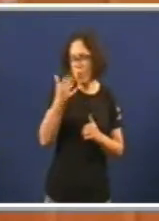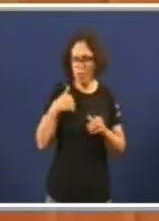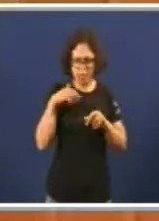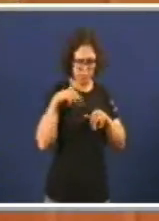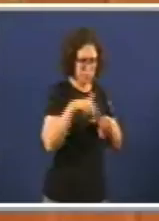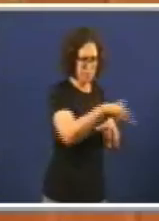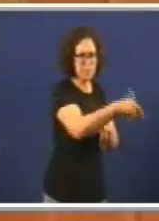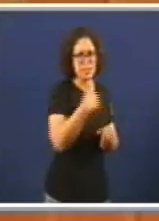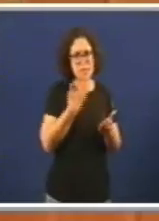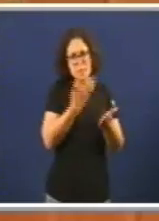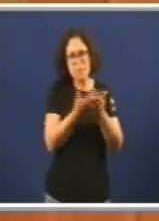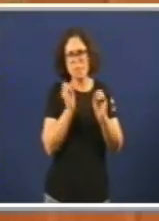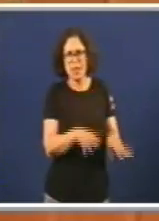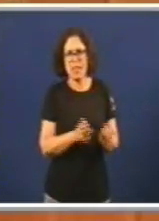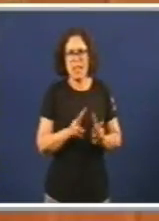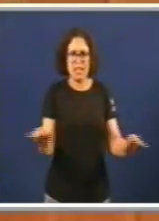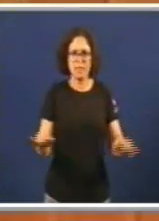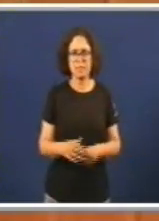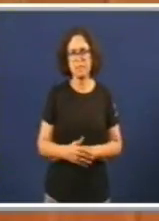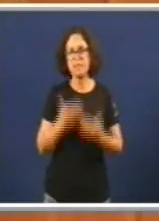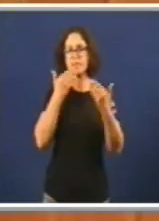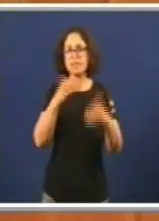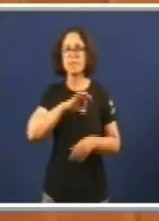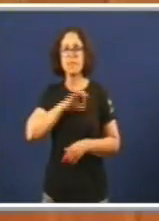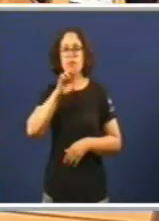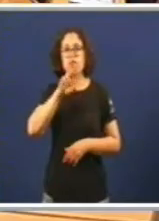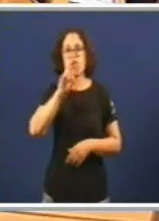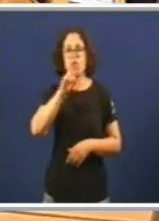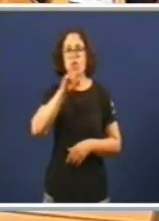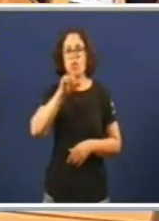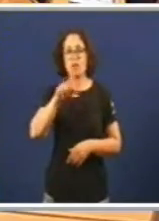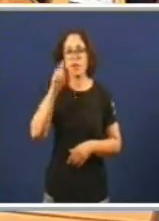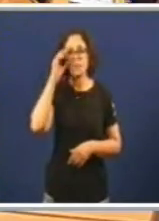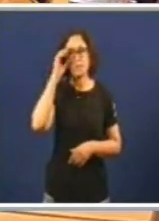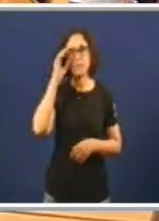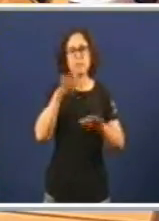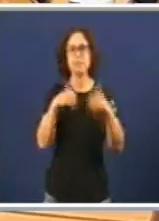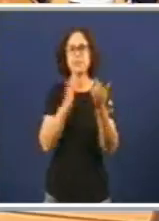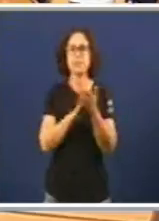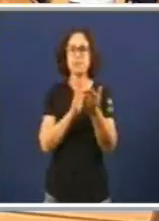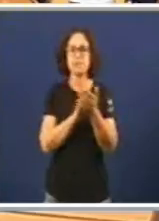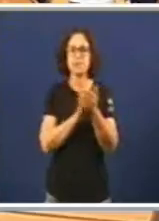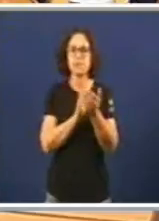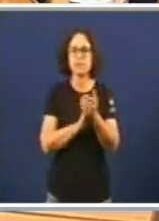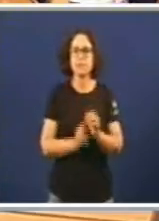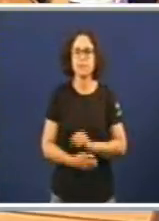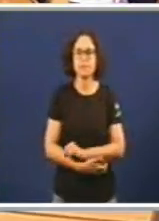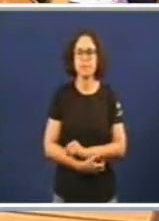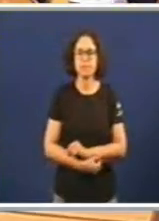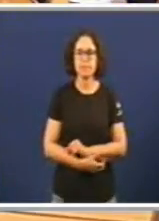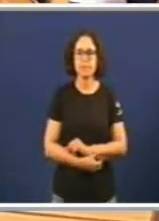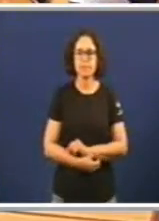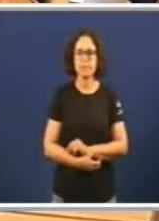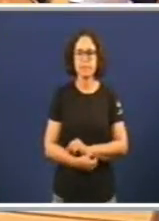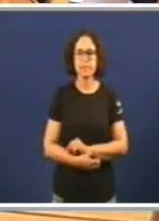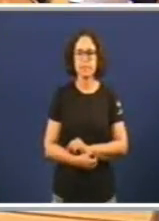pedirllo. Gracias, señora Rodil. Non se pode aplaudir, por favor. Non se pode aplaudir desde a tribuna.